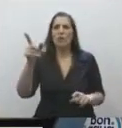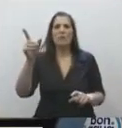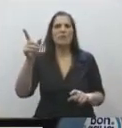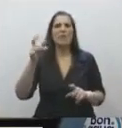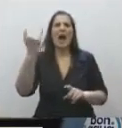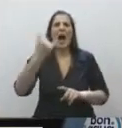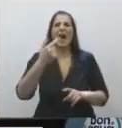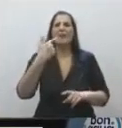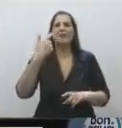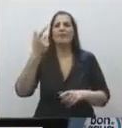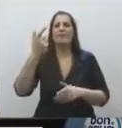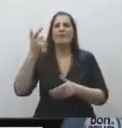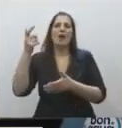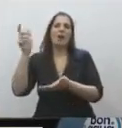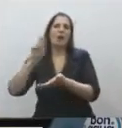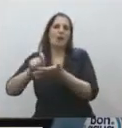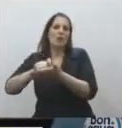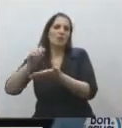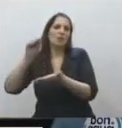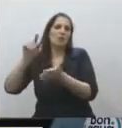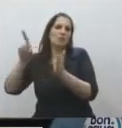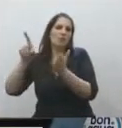presidente. Soy muy crítica con él,